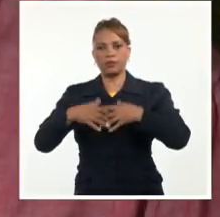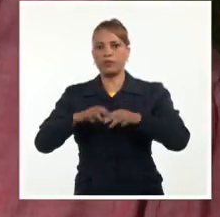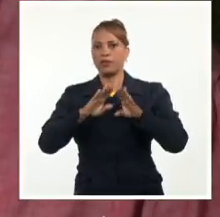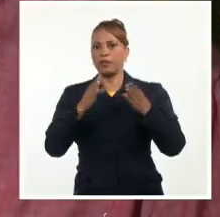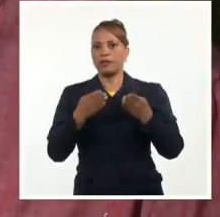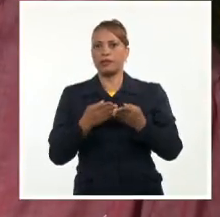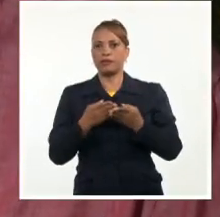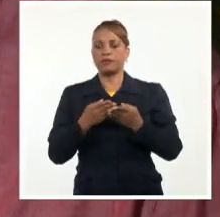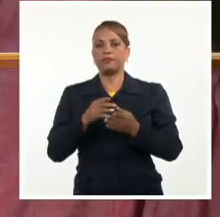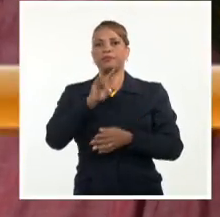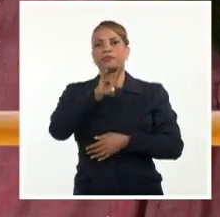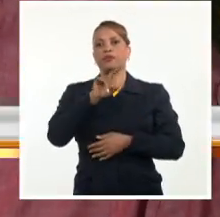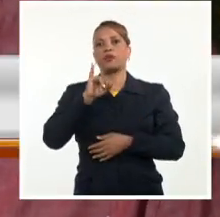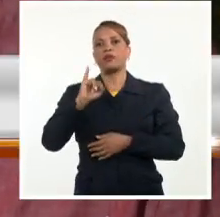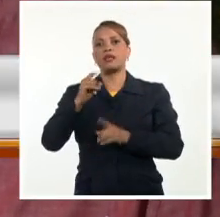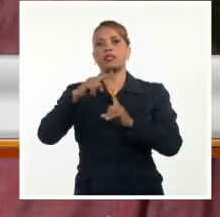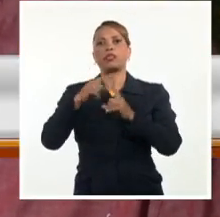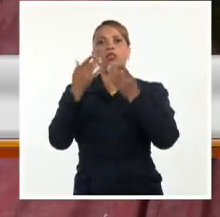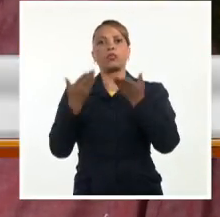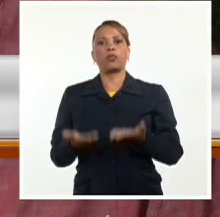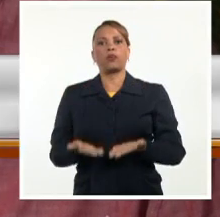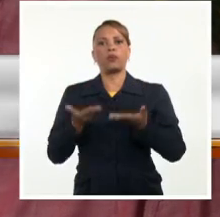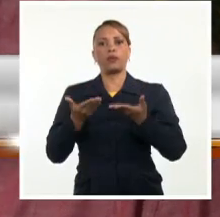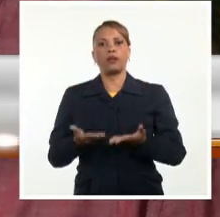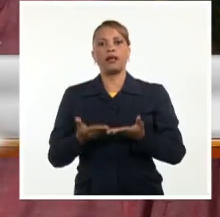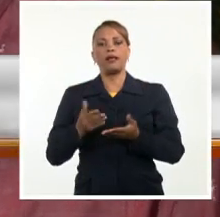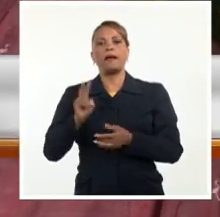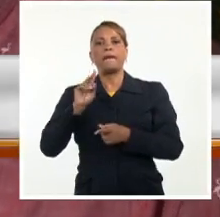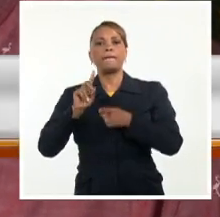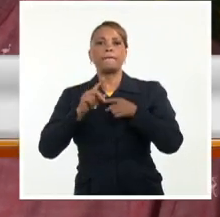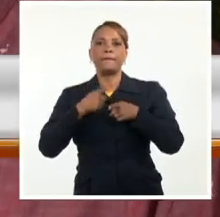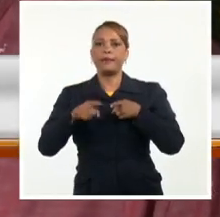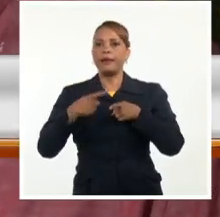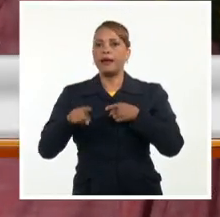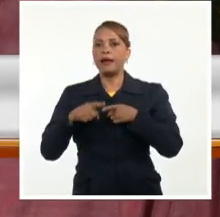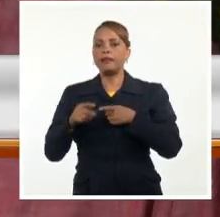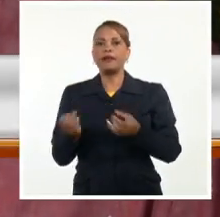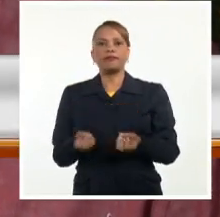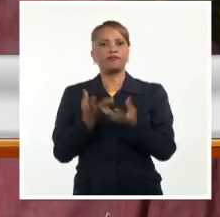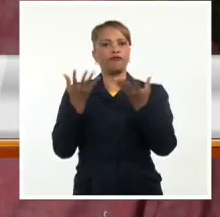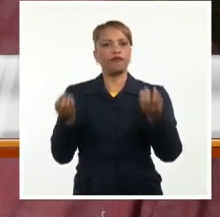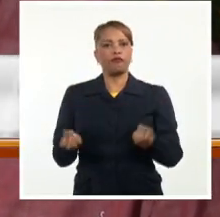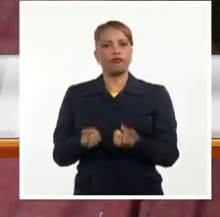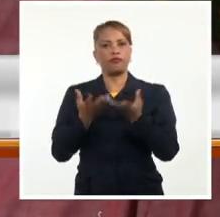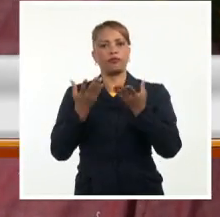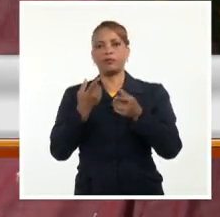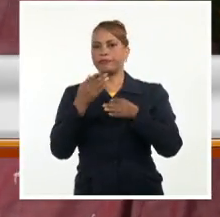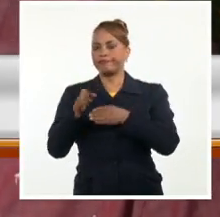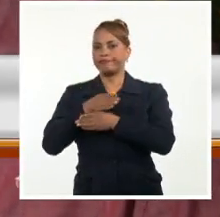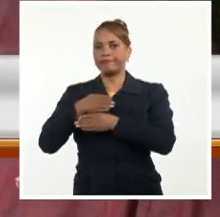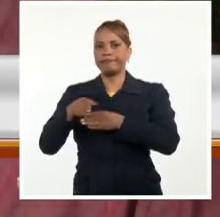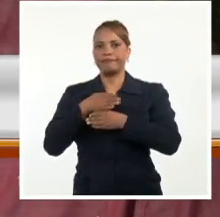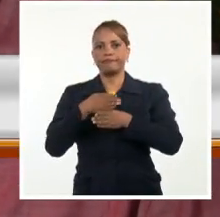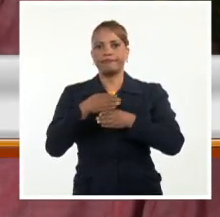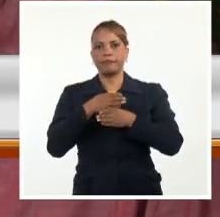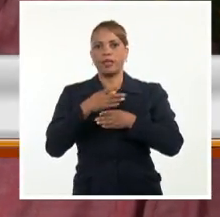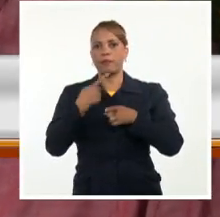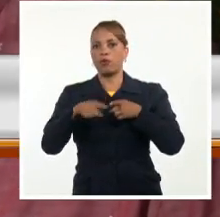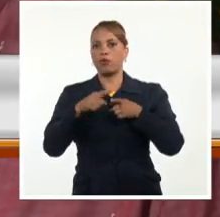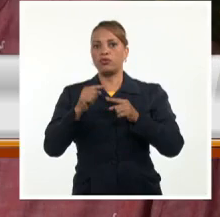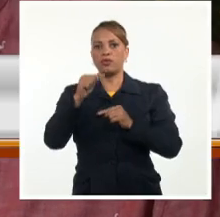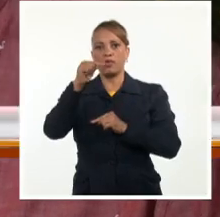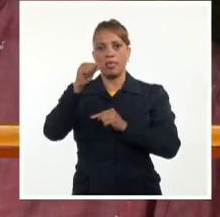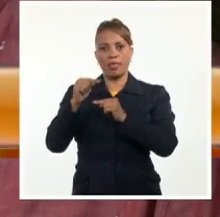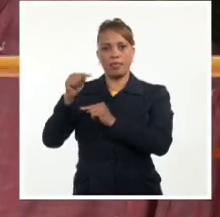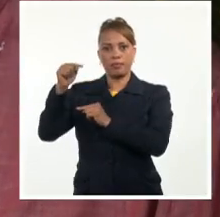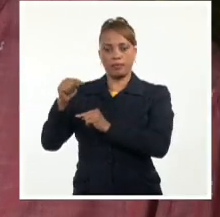96 toneladas de productos uno entre vianda hortalizas frutas y productos enlatados producidos